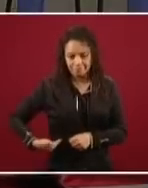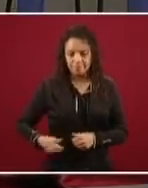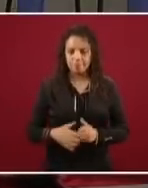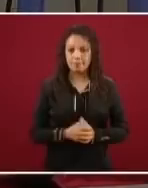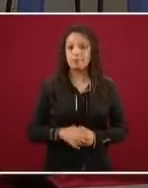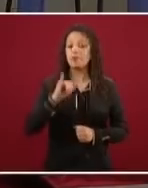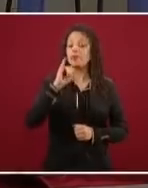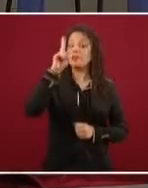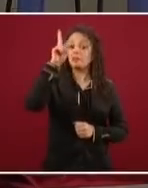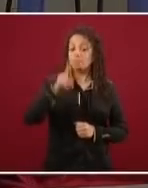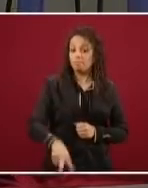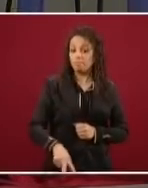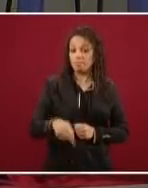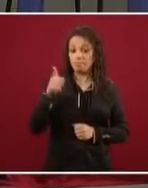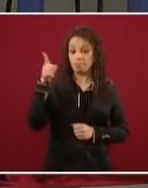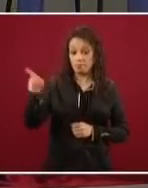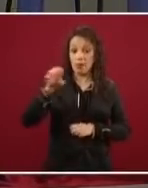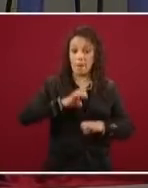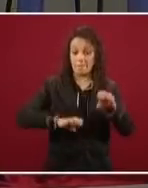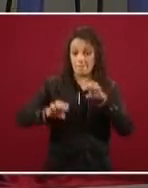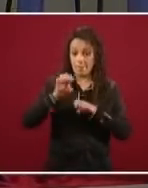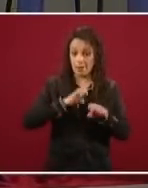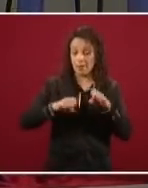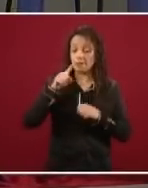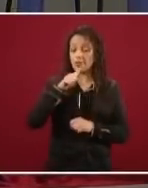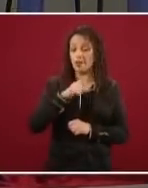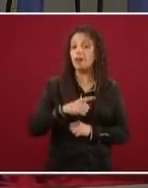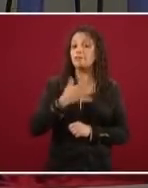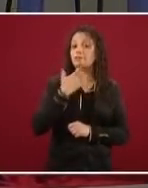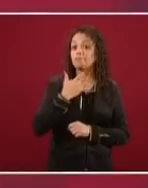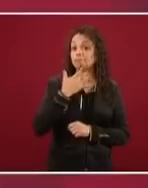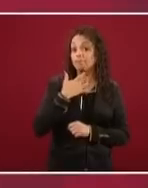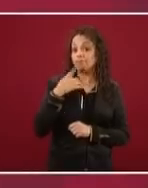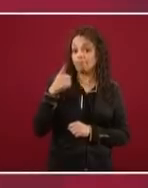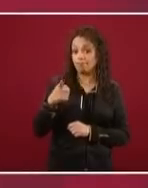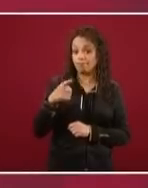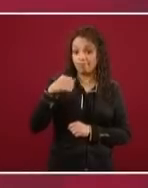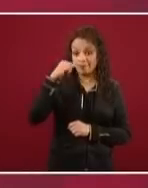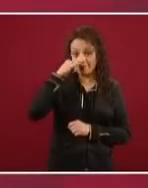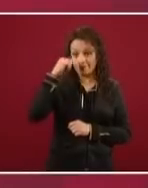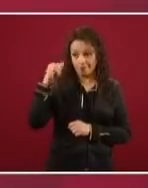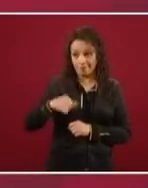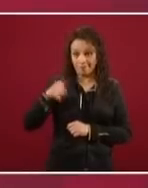esta empresa petrolera italiana